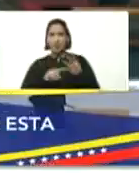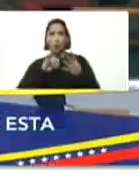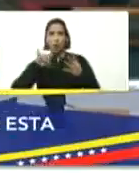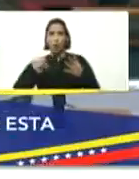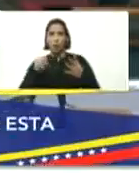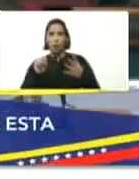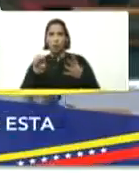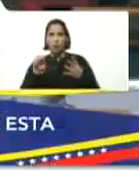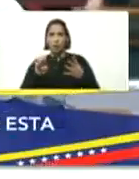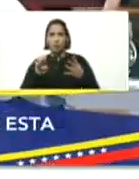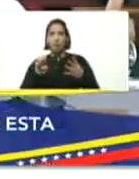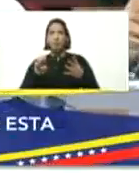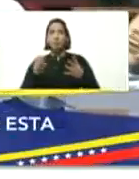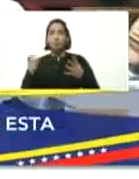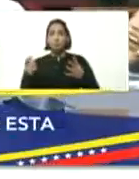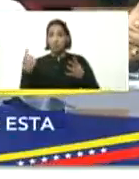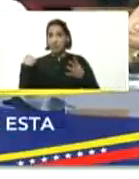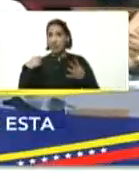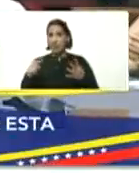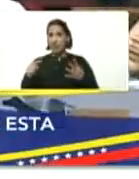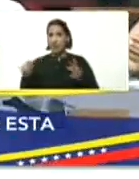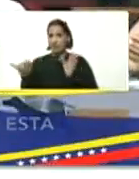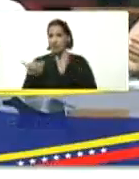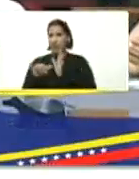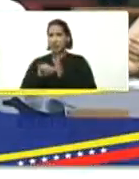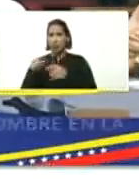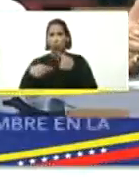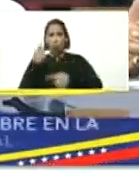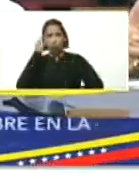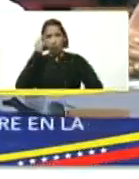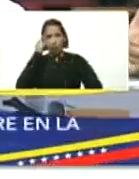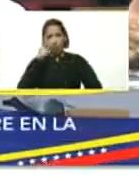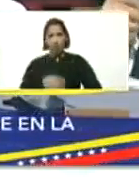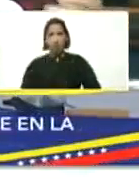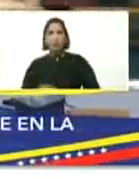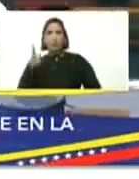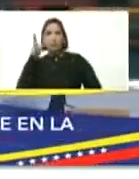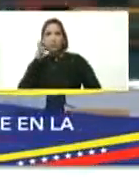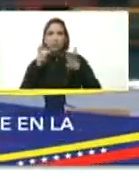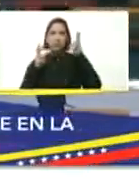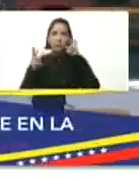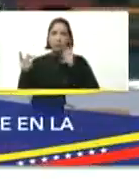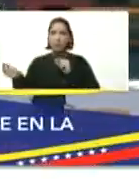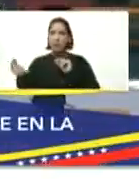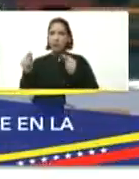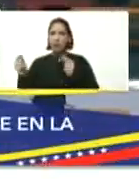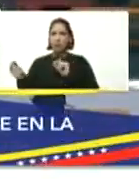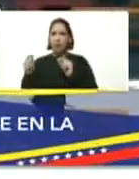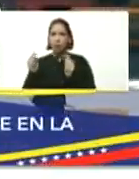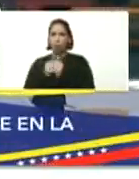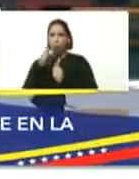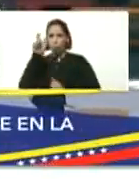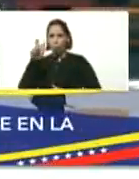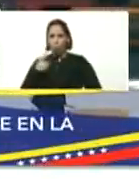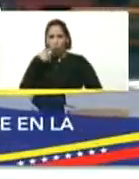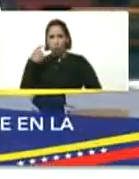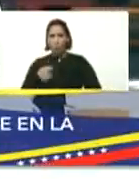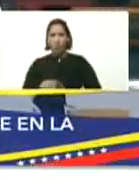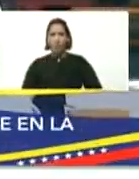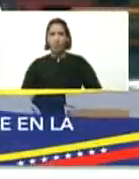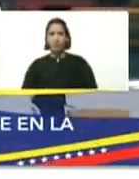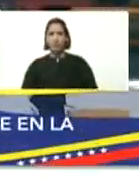Rangel, los tenía al lado todos los días, escuchando, debatiendo con ellos. Y